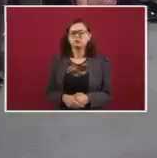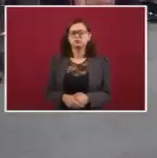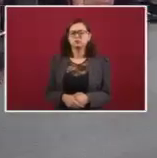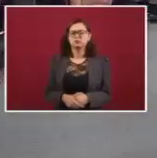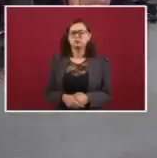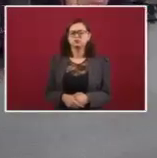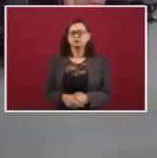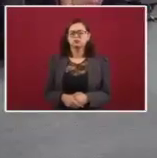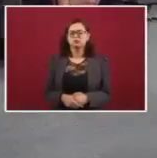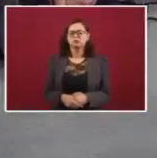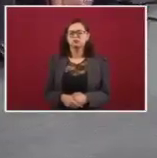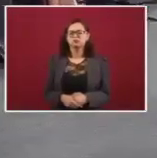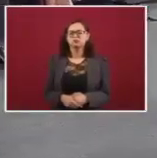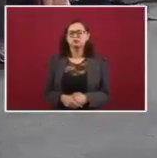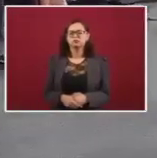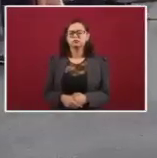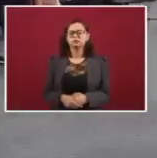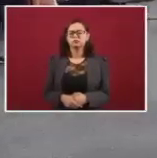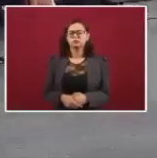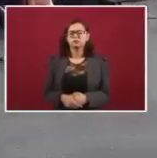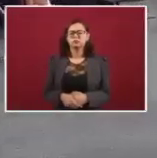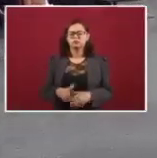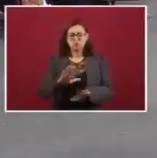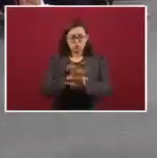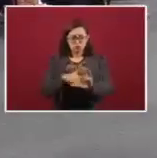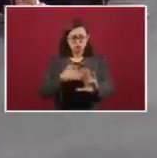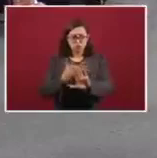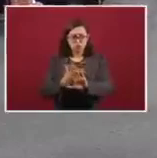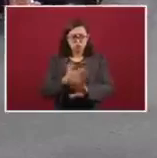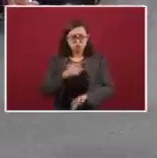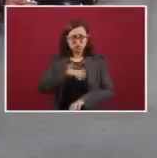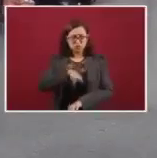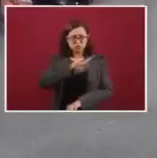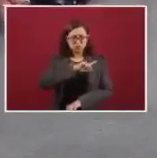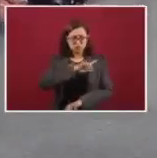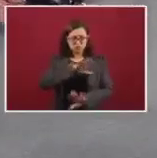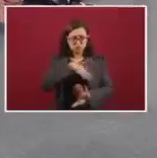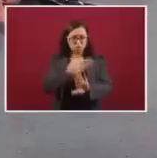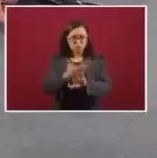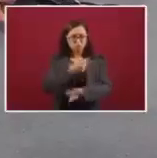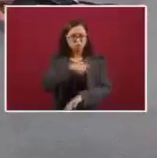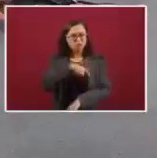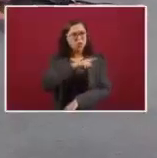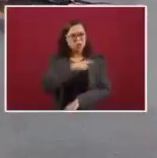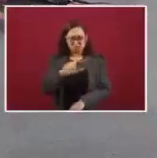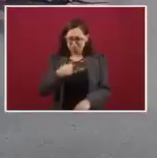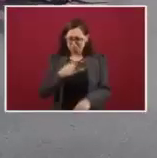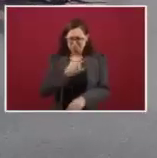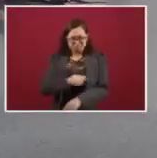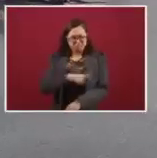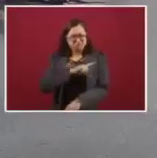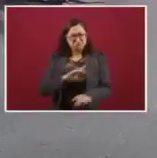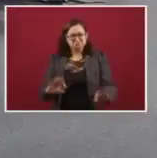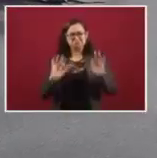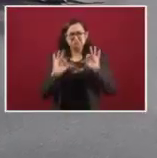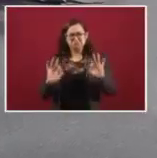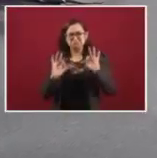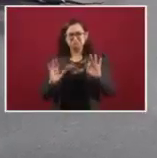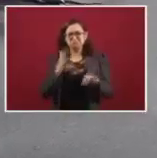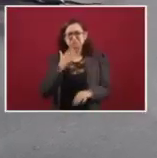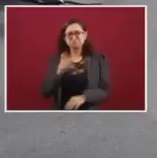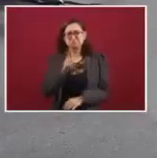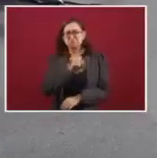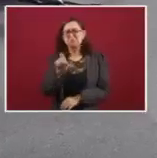todo contra la salud? No, es que estoy muy bien de salud. Estoy muy bien de salud, estoy al